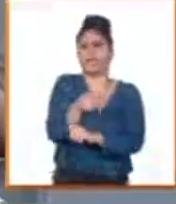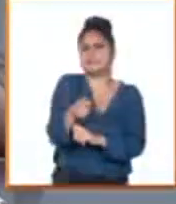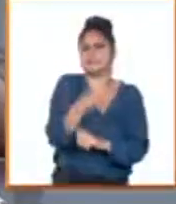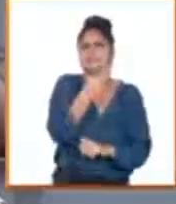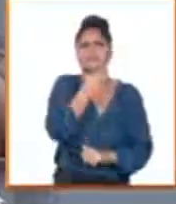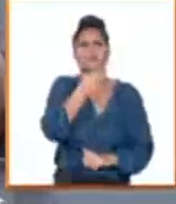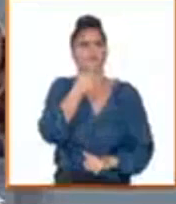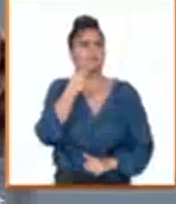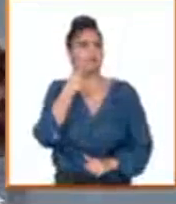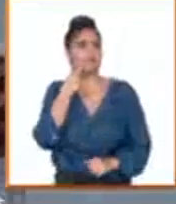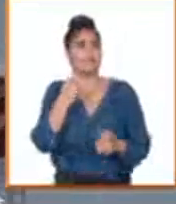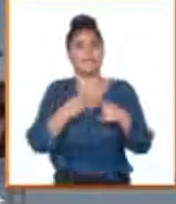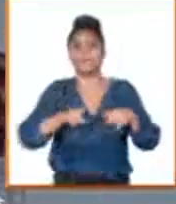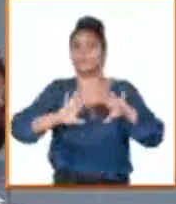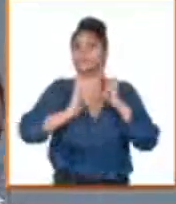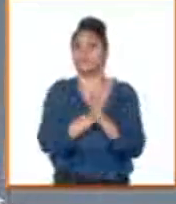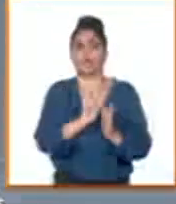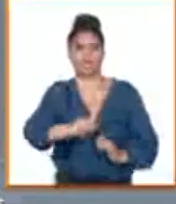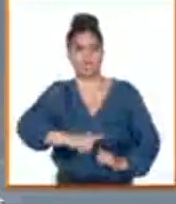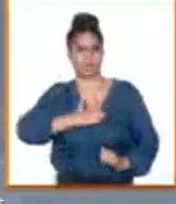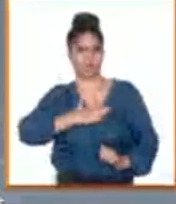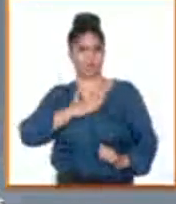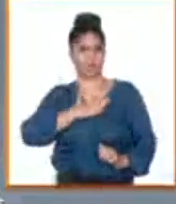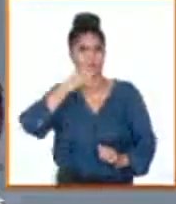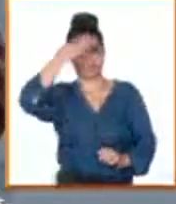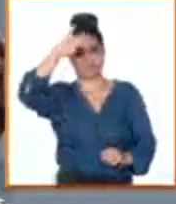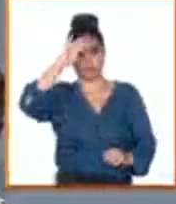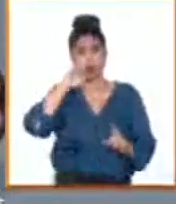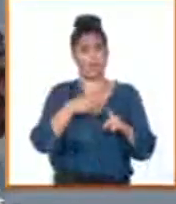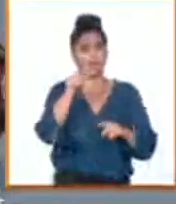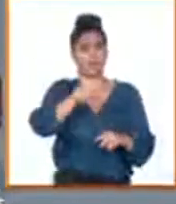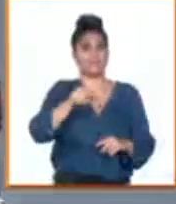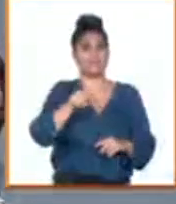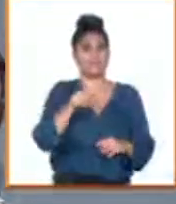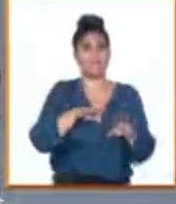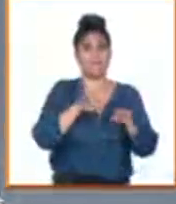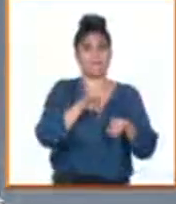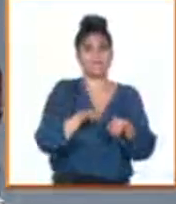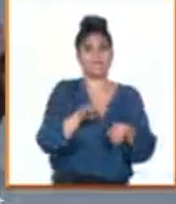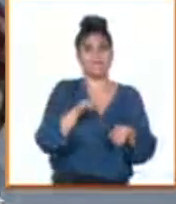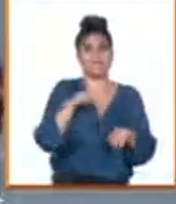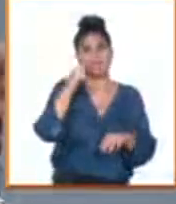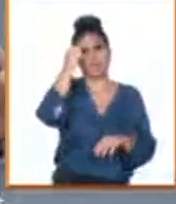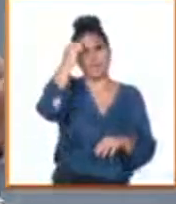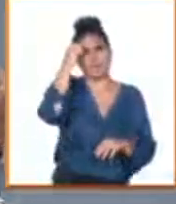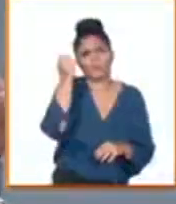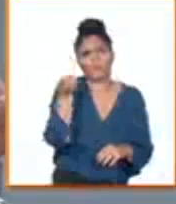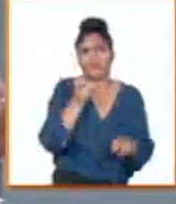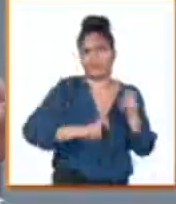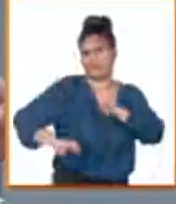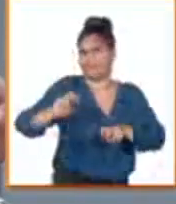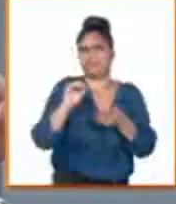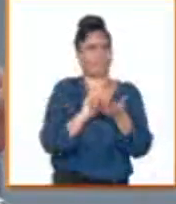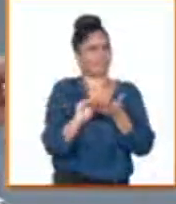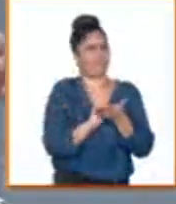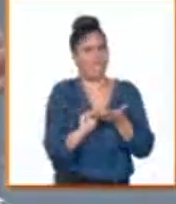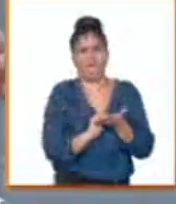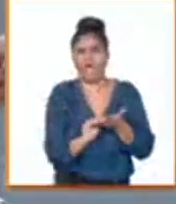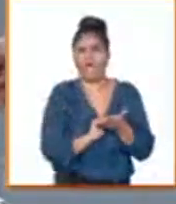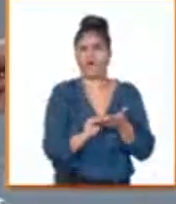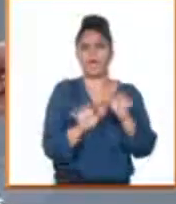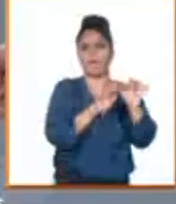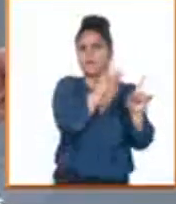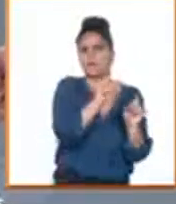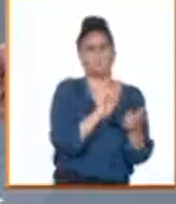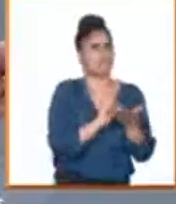cultura nacional, para decolonizar conceptos que se mueven en el campo comunicacional de la práctica y de la academia,